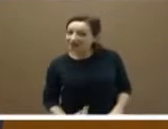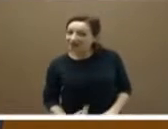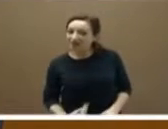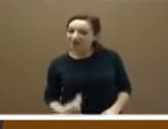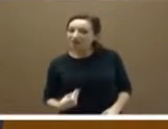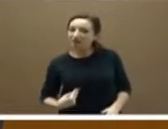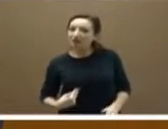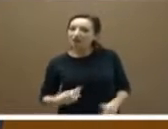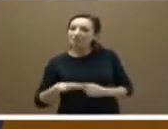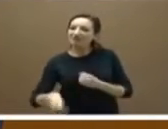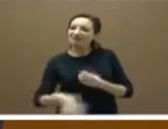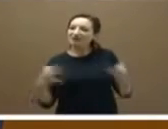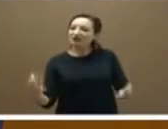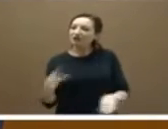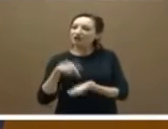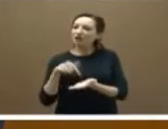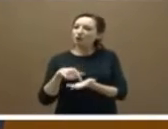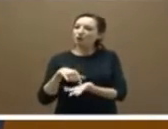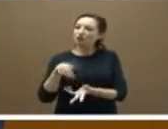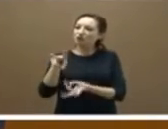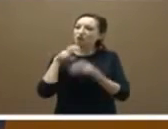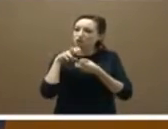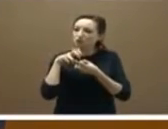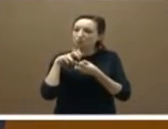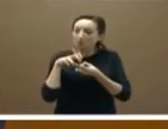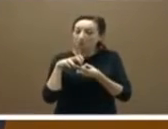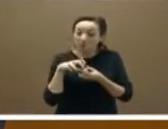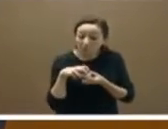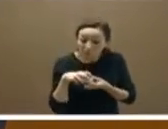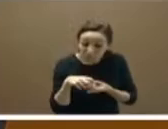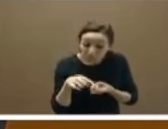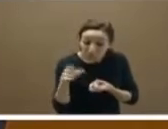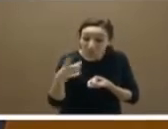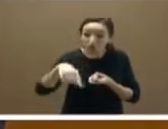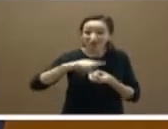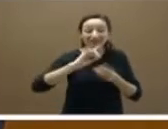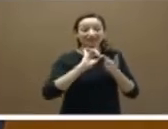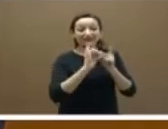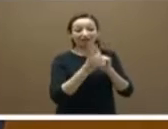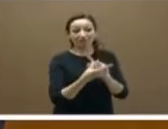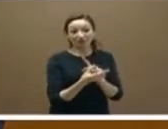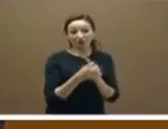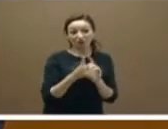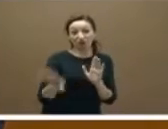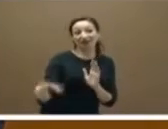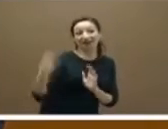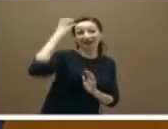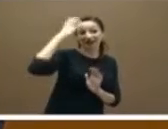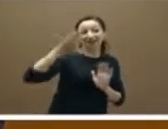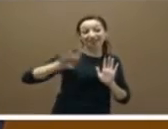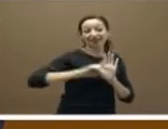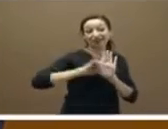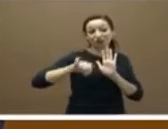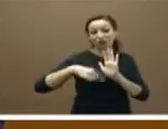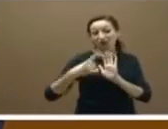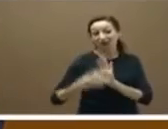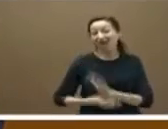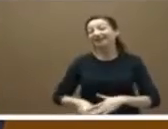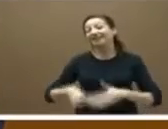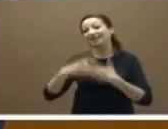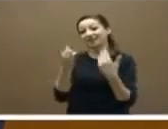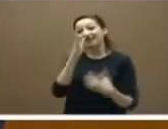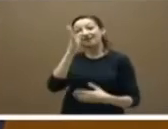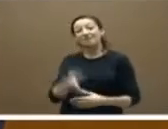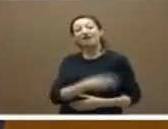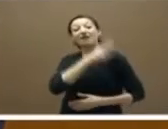los impuestos y que ustedes cambiaron con el Real Decreto Ley